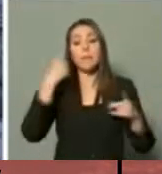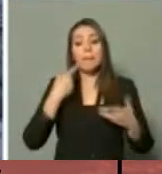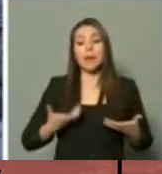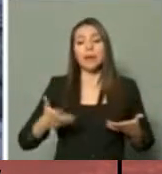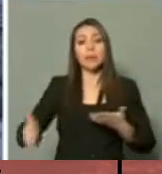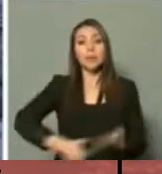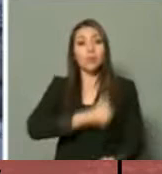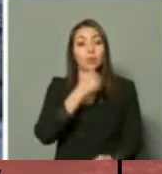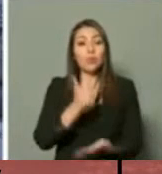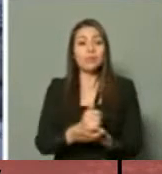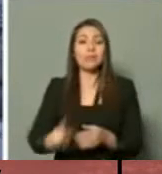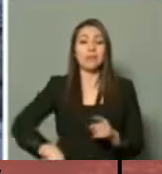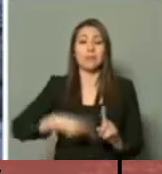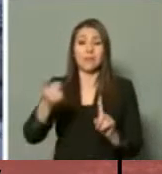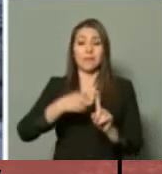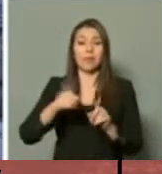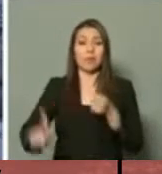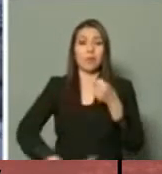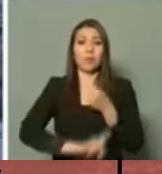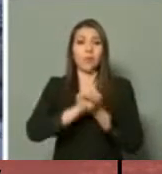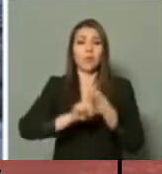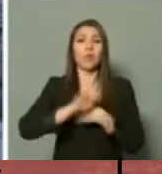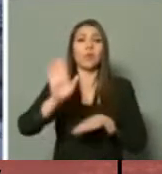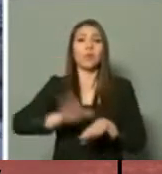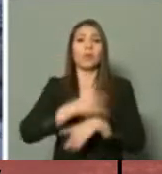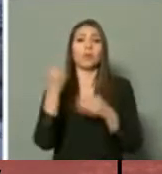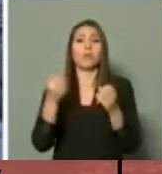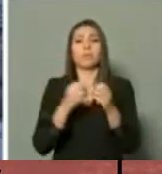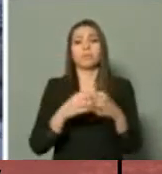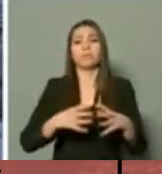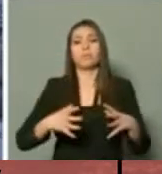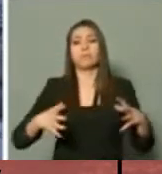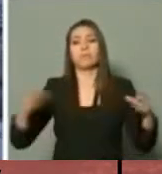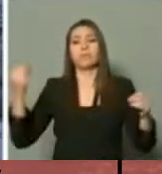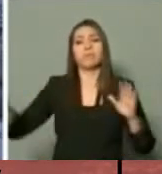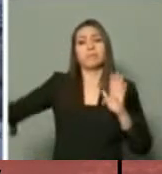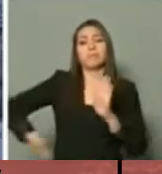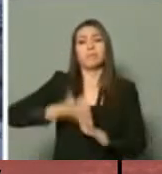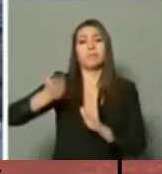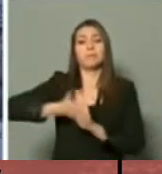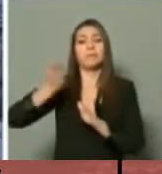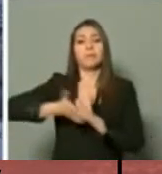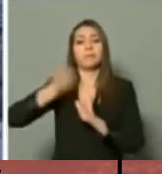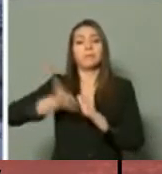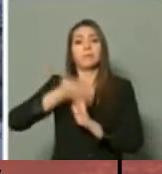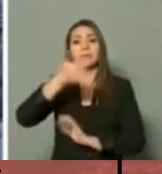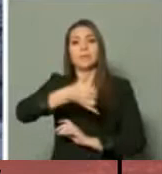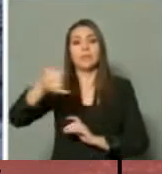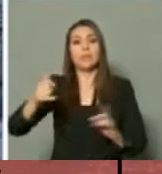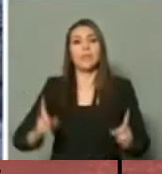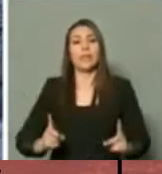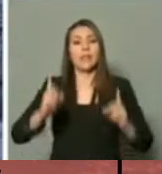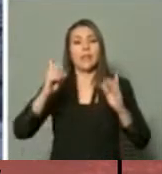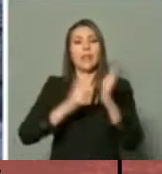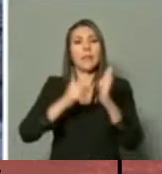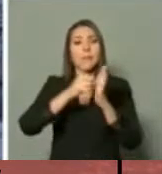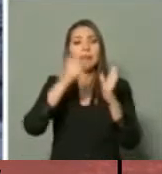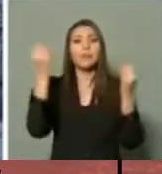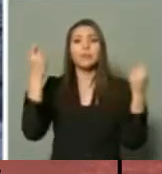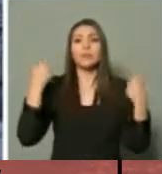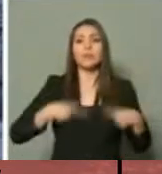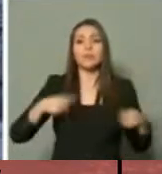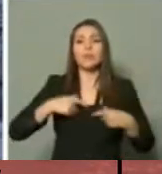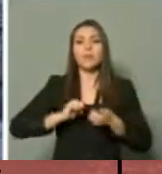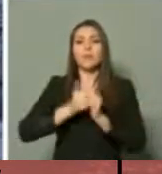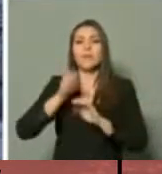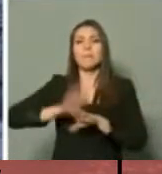de nuestra ciudad es la proliferación desmedida e irregular de los desarrollos inmobiliarios, los cuales están generando delincuencia,